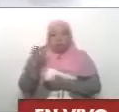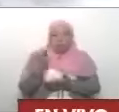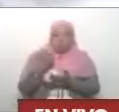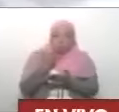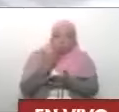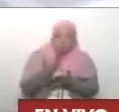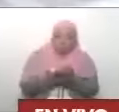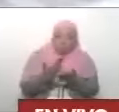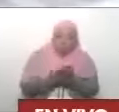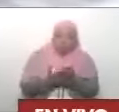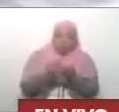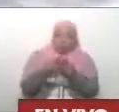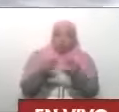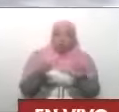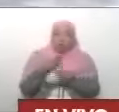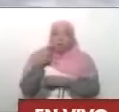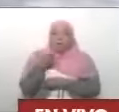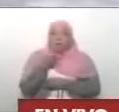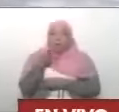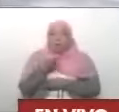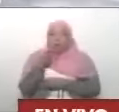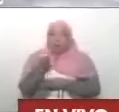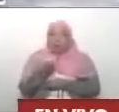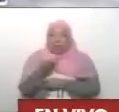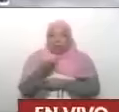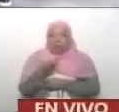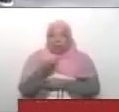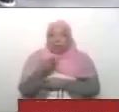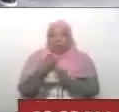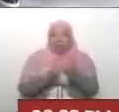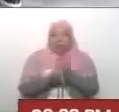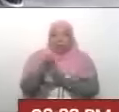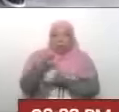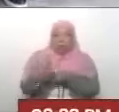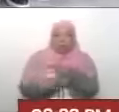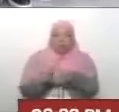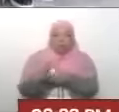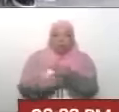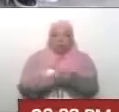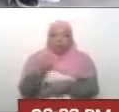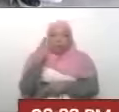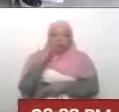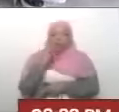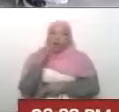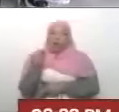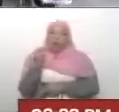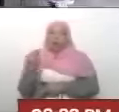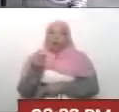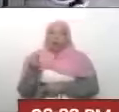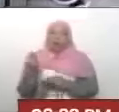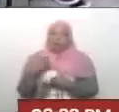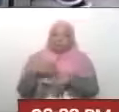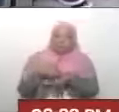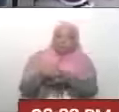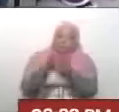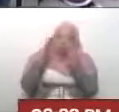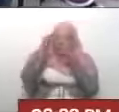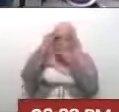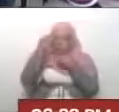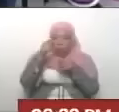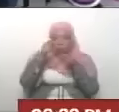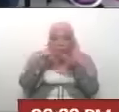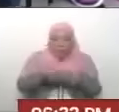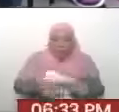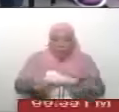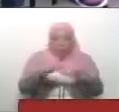aprobó, de que todas las políticas que desarrolla la Revolución Bolivariana en materia de juventud se concentraran en un